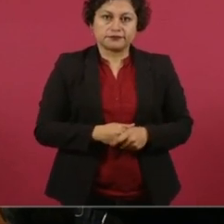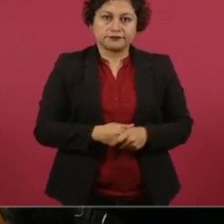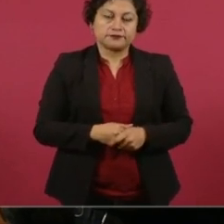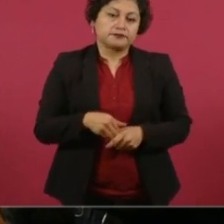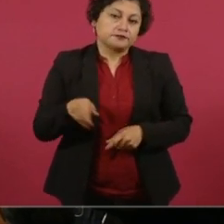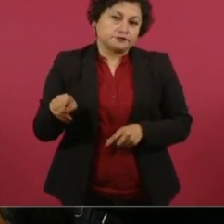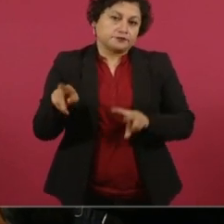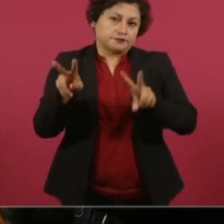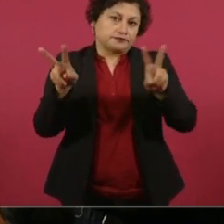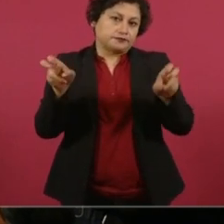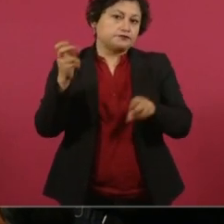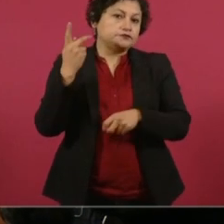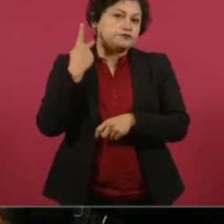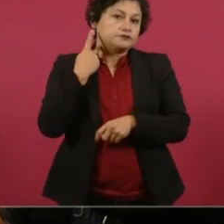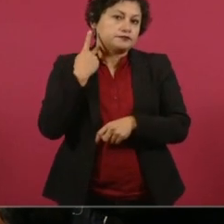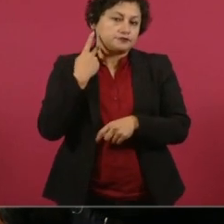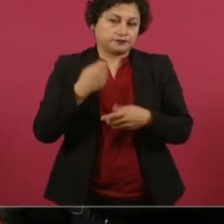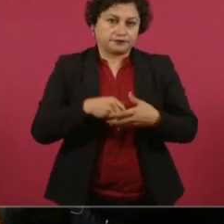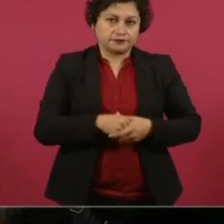políticamente,